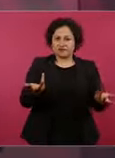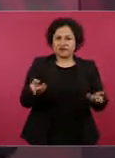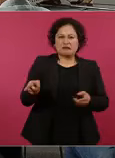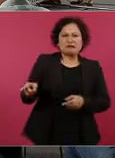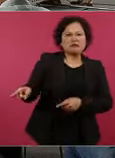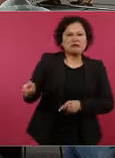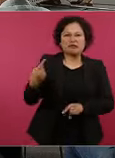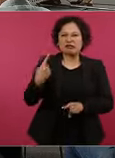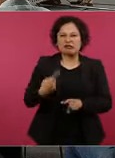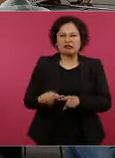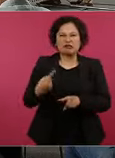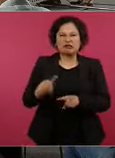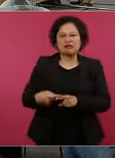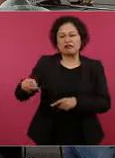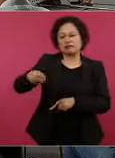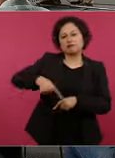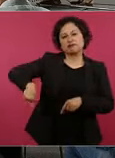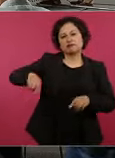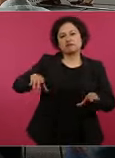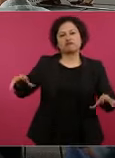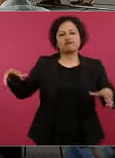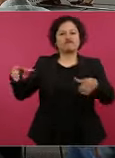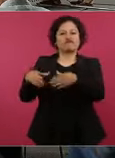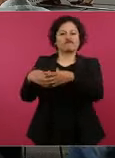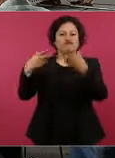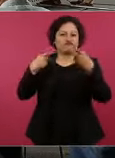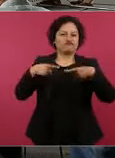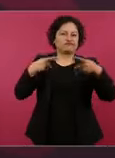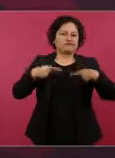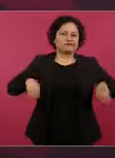conservadores corruptos,